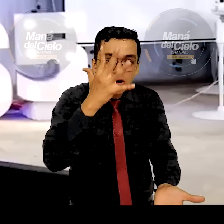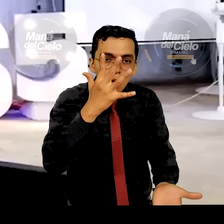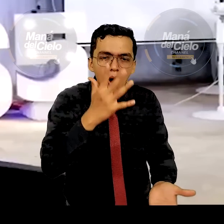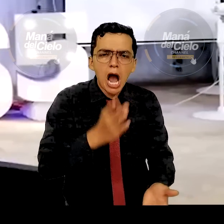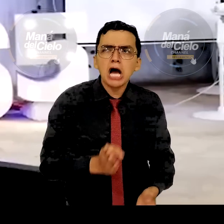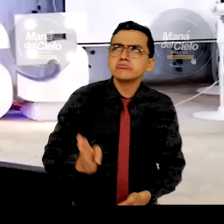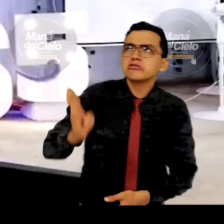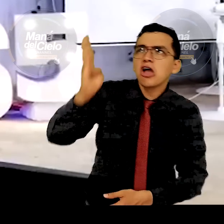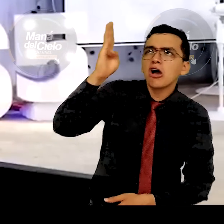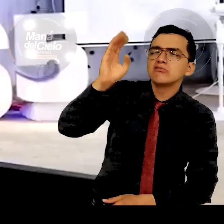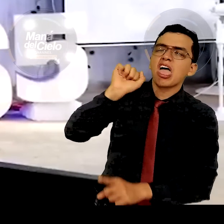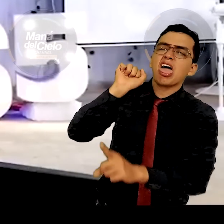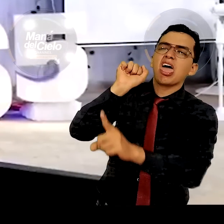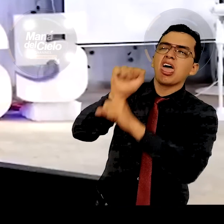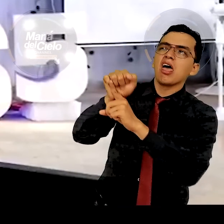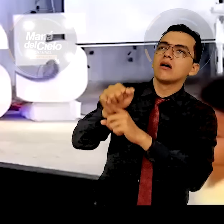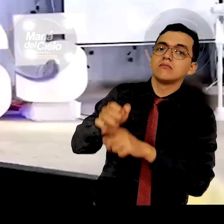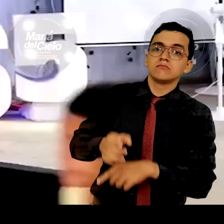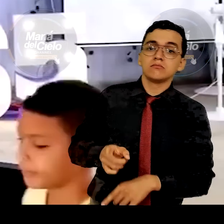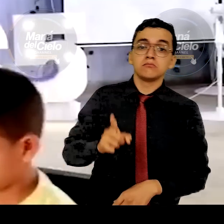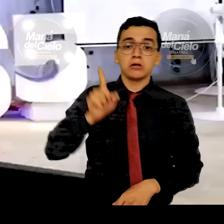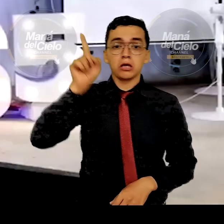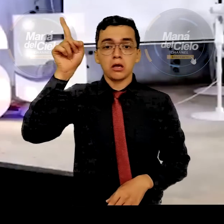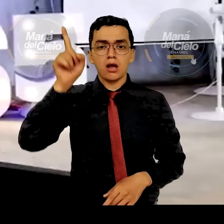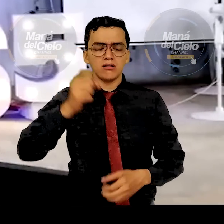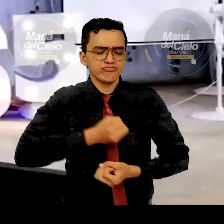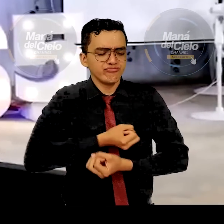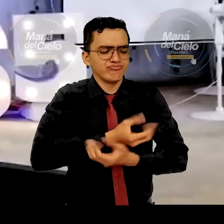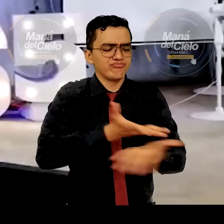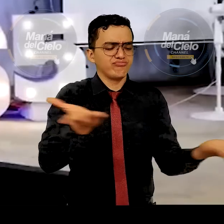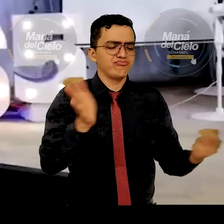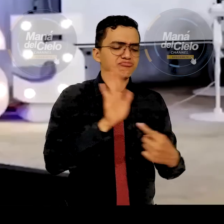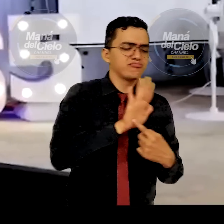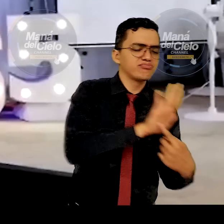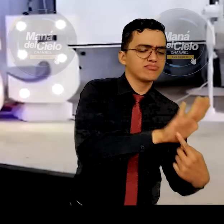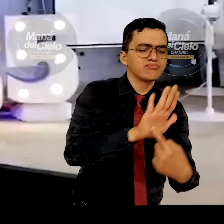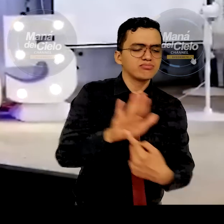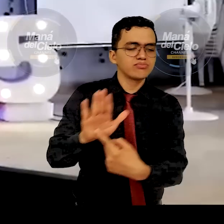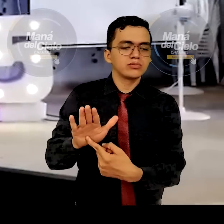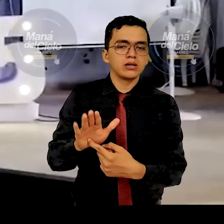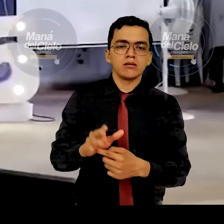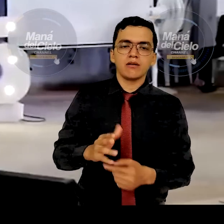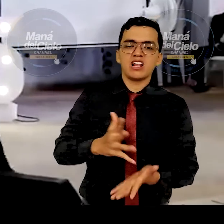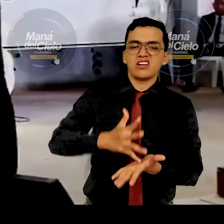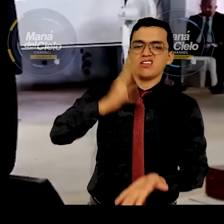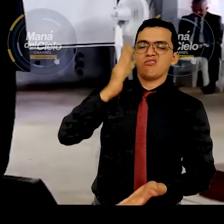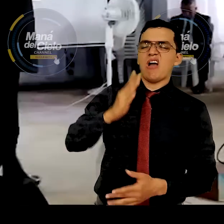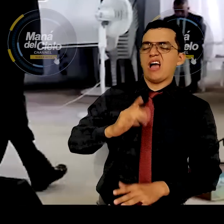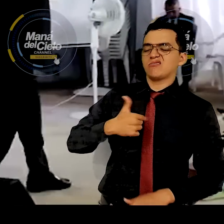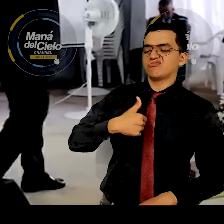hace. Hermano, créanmelo, yo me siento privilegiado